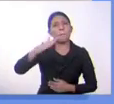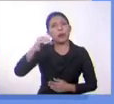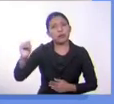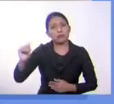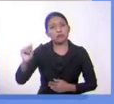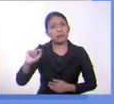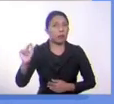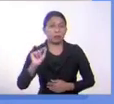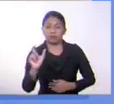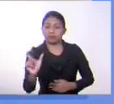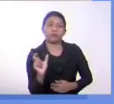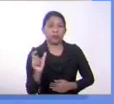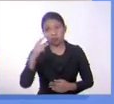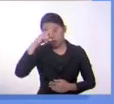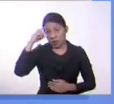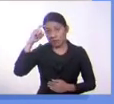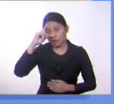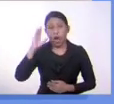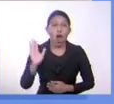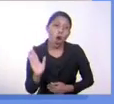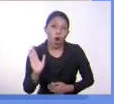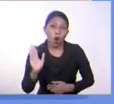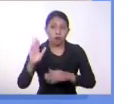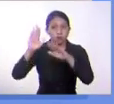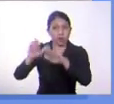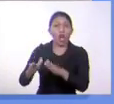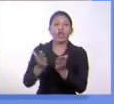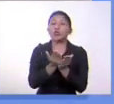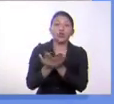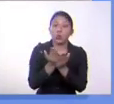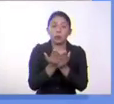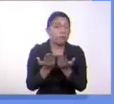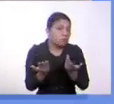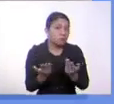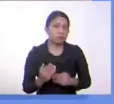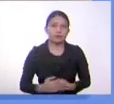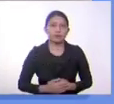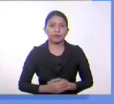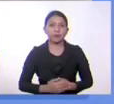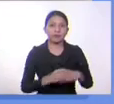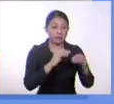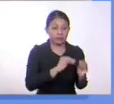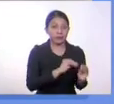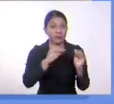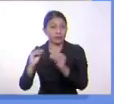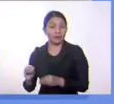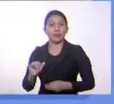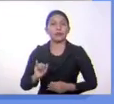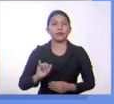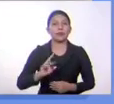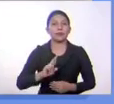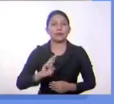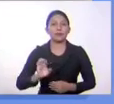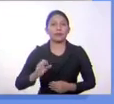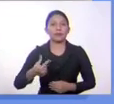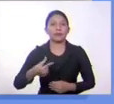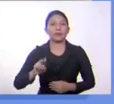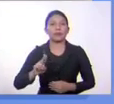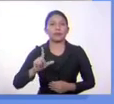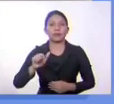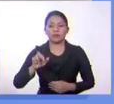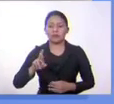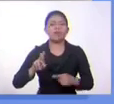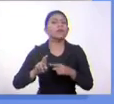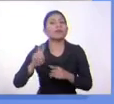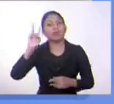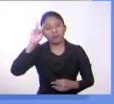permiso de trabajo o una residencia de estudio. Por migración irregular, se comprende a la situación de